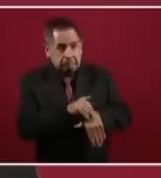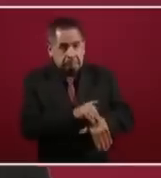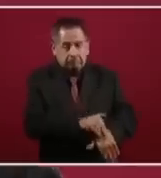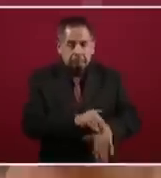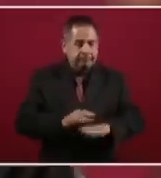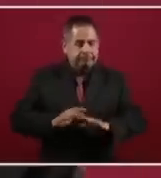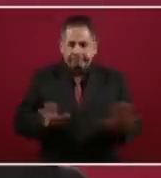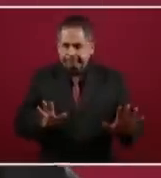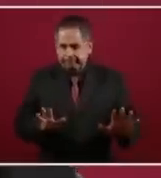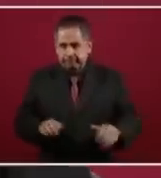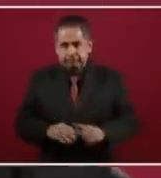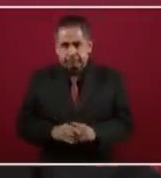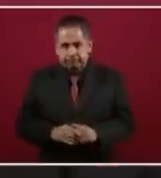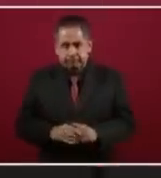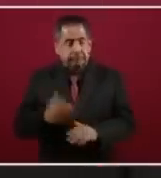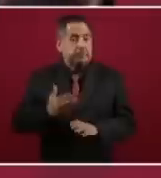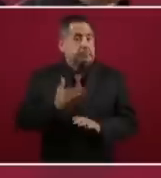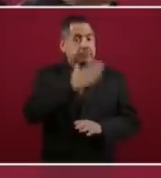Cuidado,